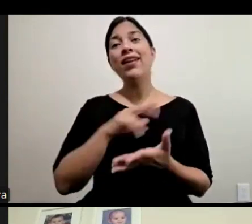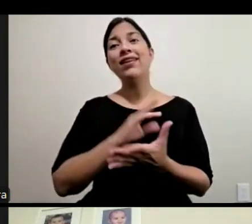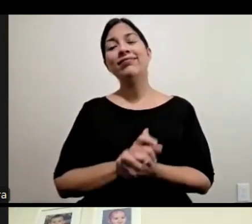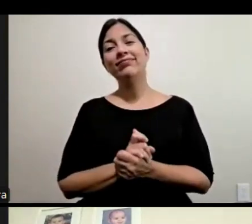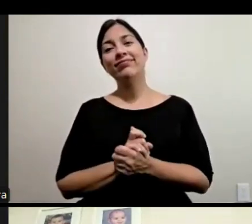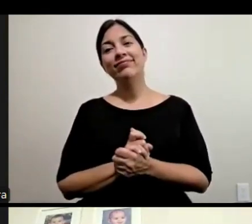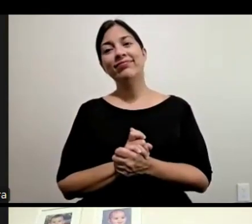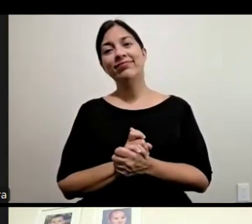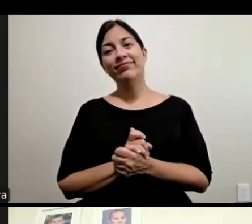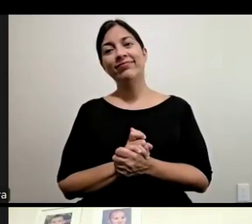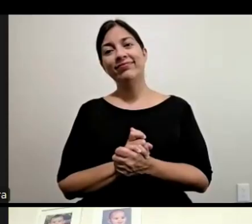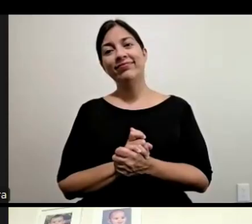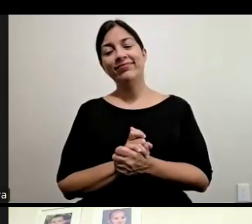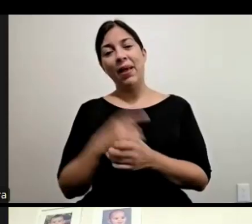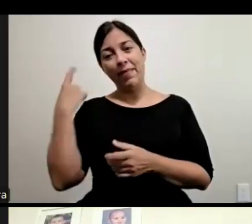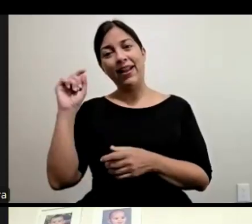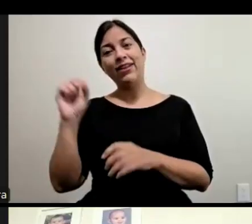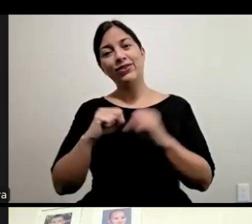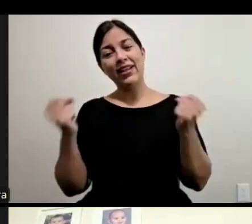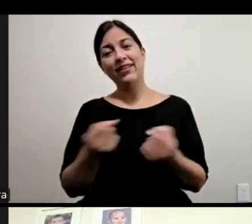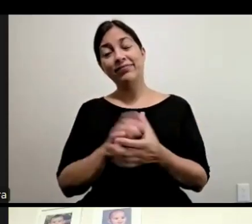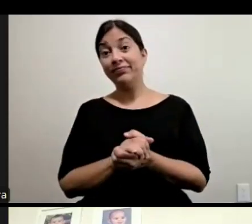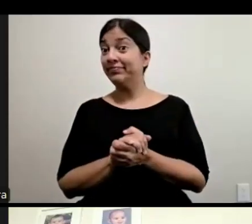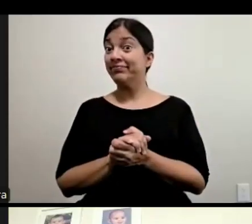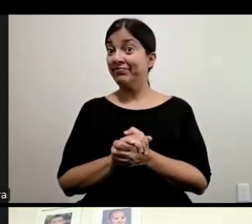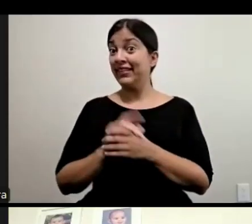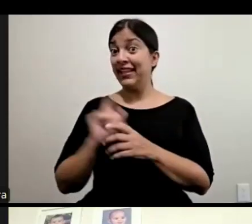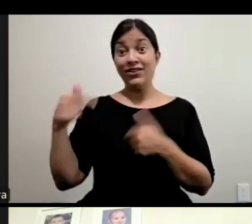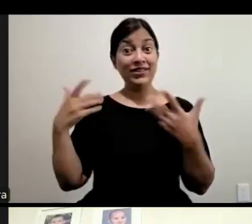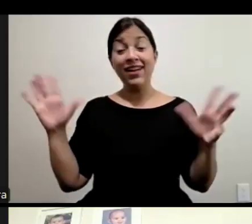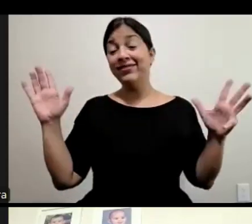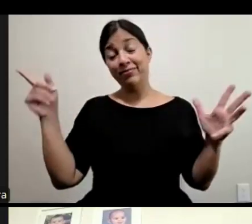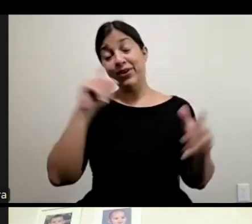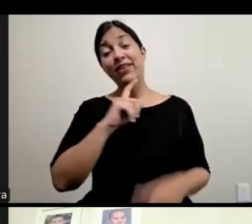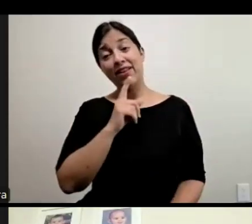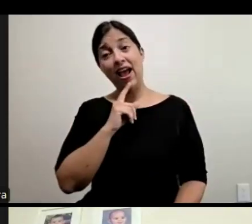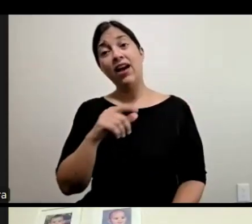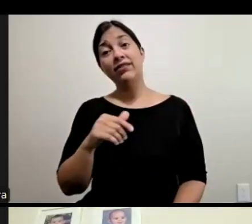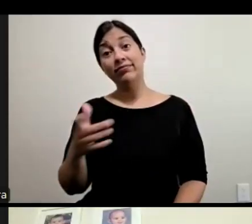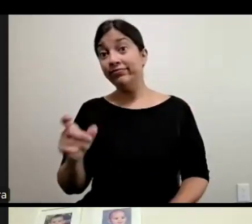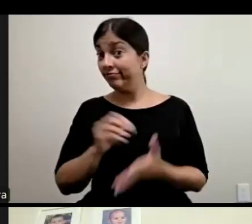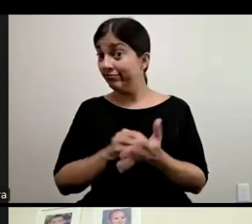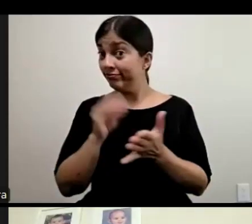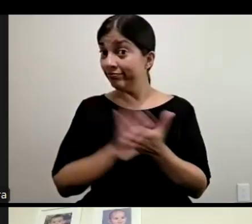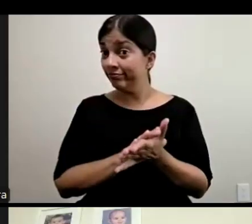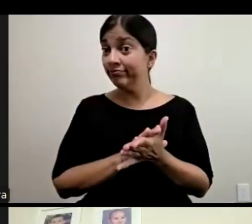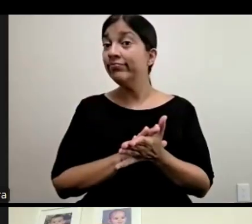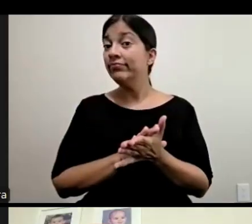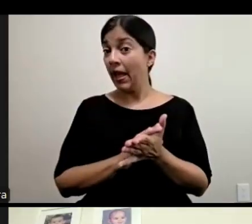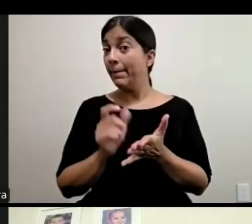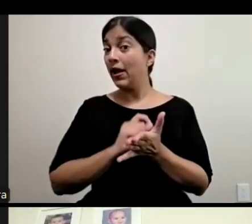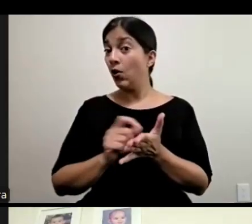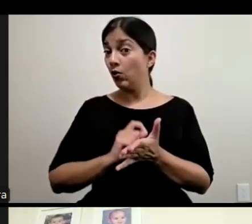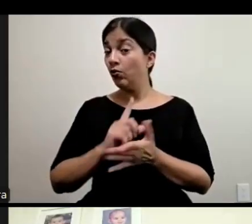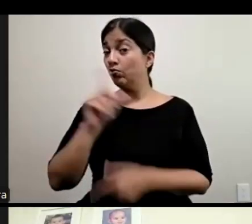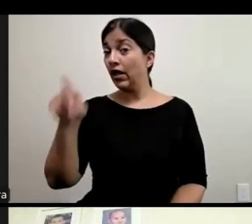ese asunto en sociedad. Sí. Mira tú. Pues mira, con eso lo vamos a dejar porque de verdad, ahora anoten las preguntas por ahí para abajo, porque yo